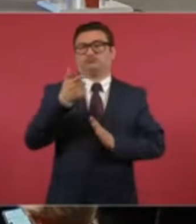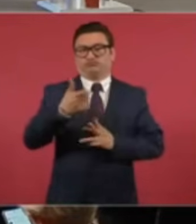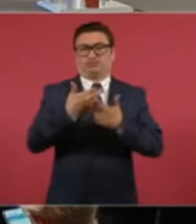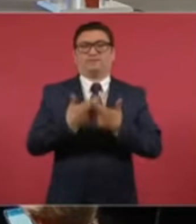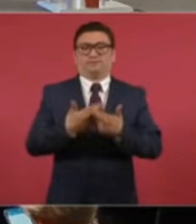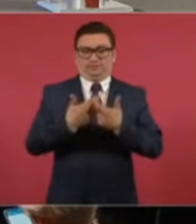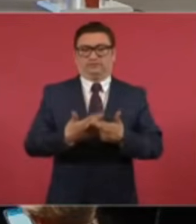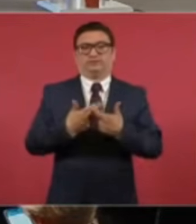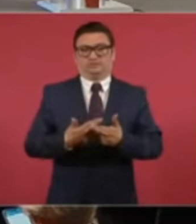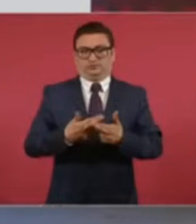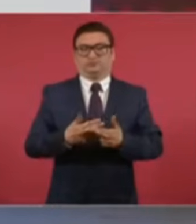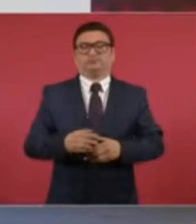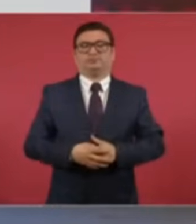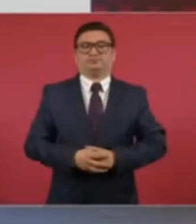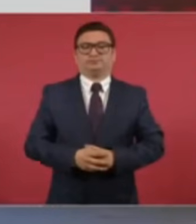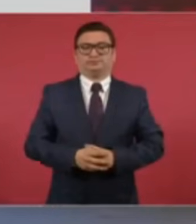disponibles.